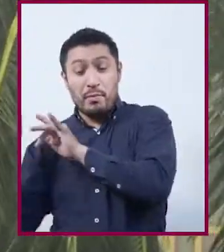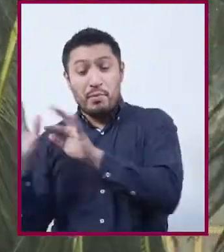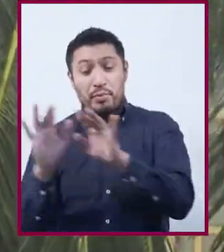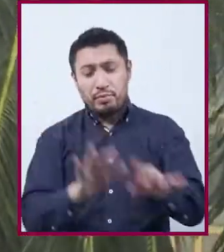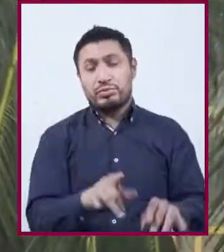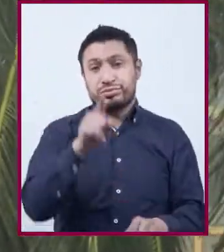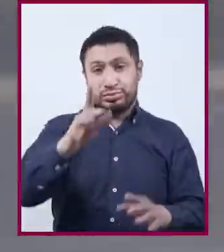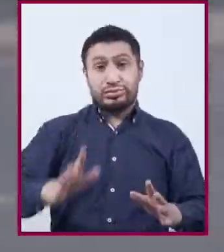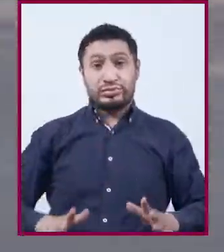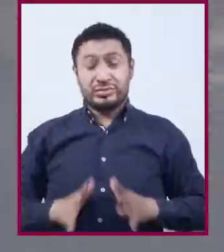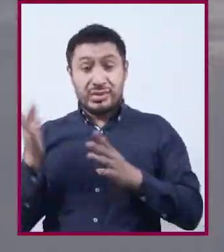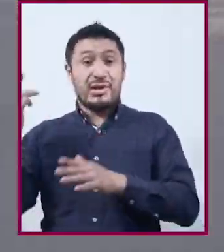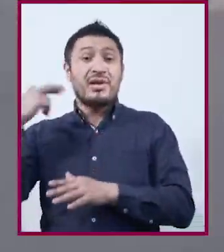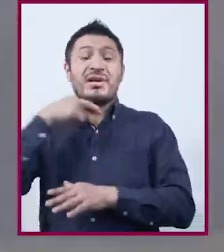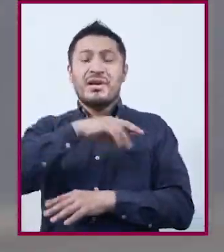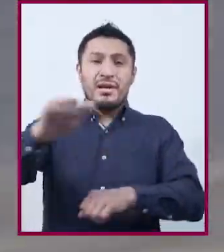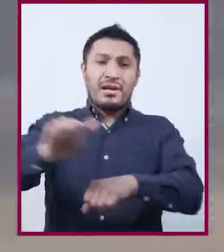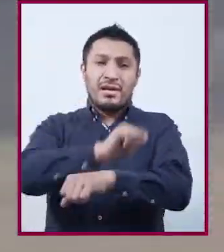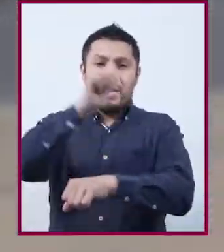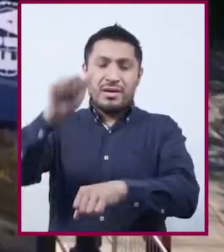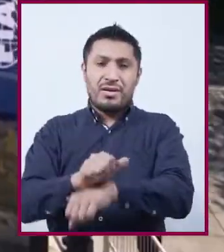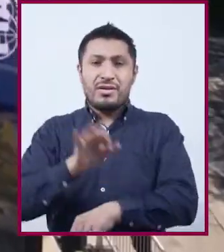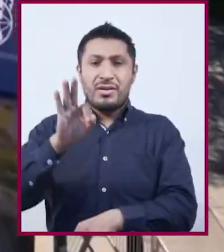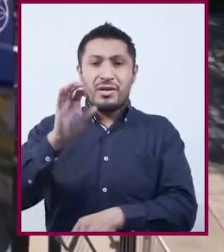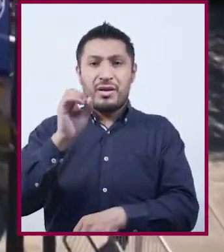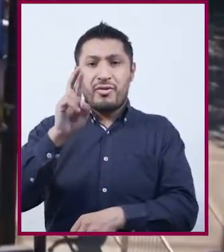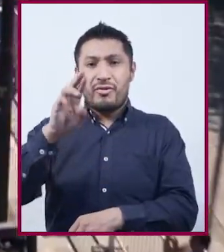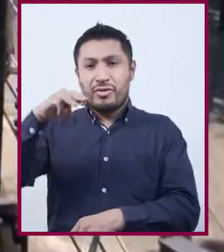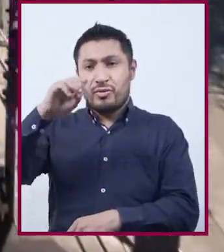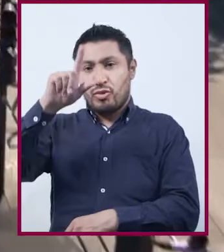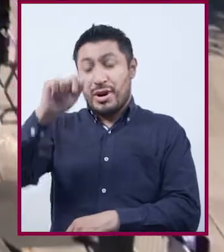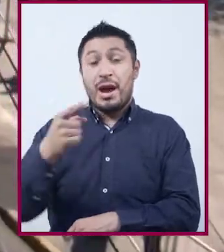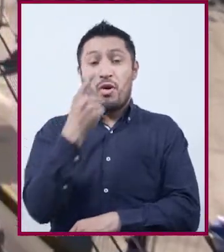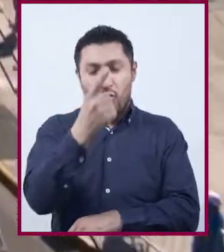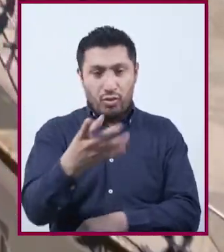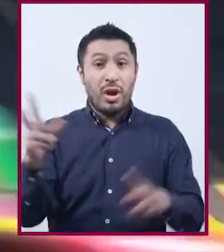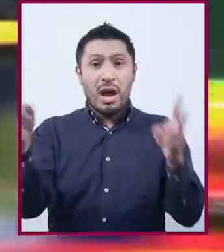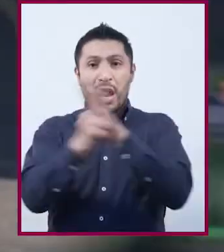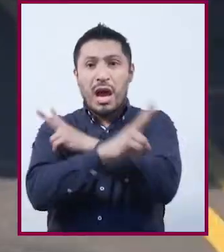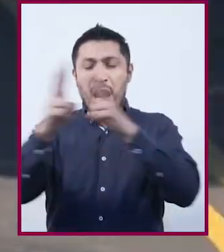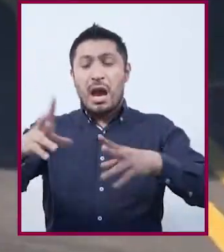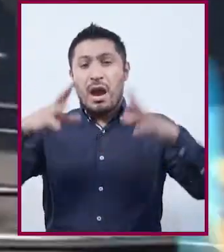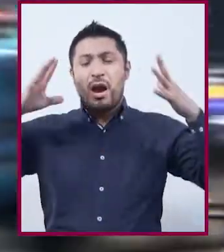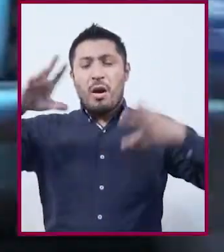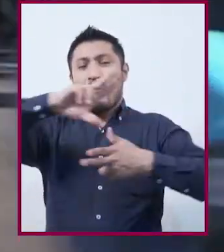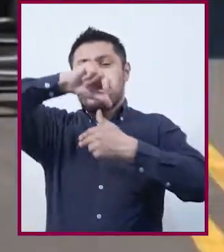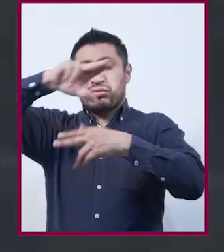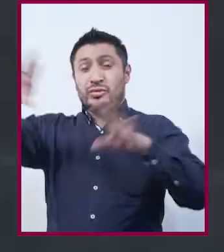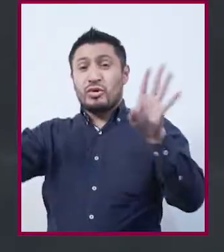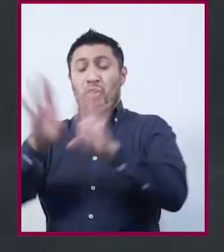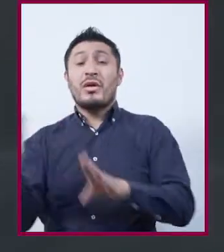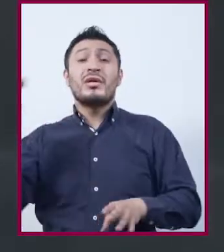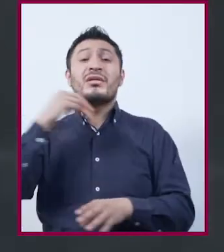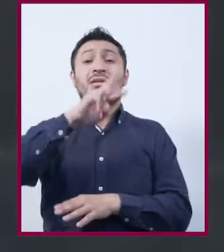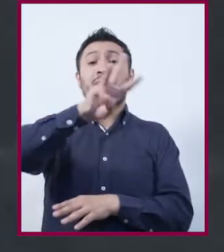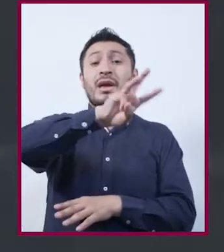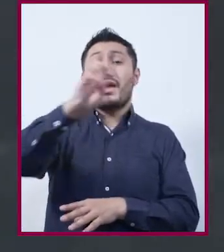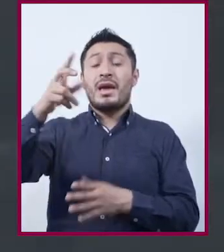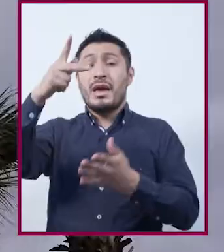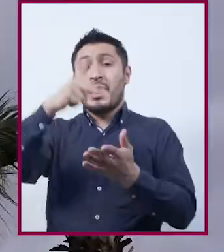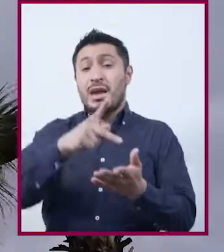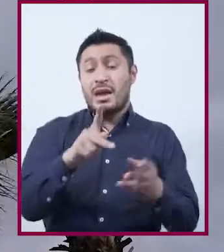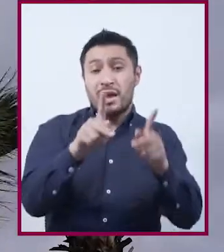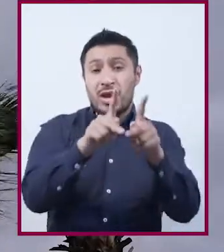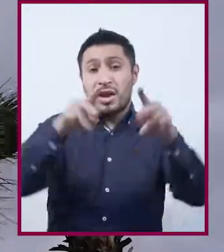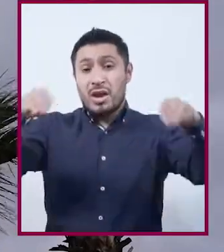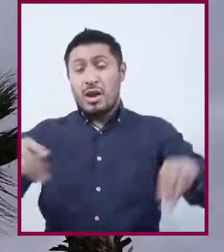tocaba tierra. ¿Te sorprende la velocidad de los coches de la Fórmula 1? Pues los vientos del Gran Huracán alcanzaron